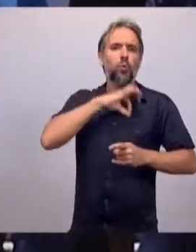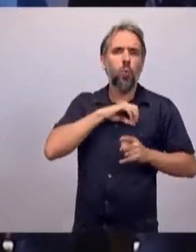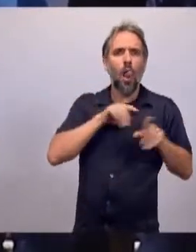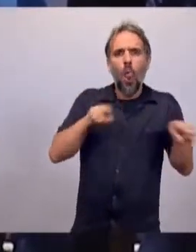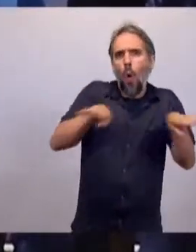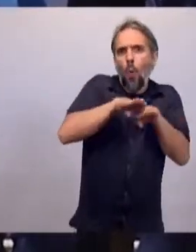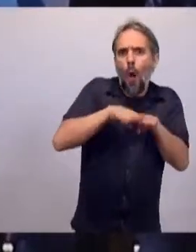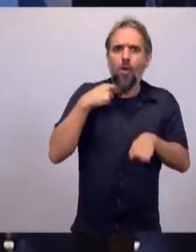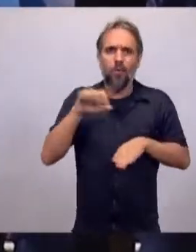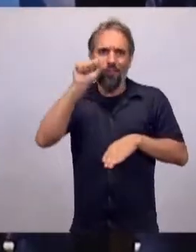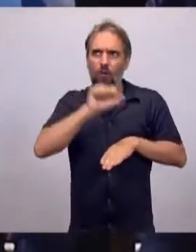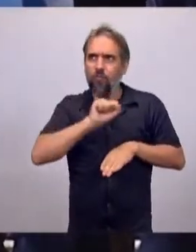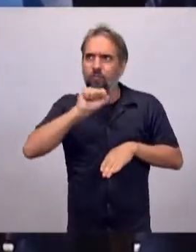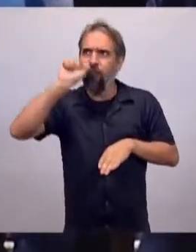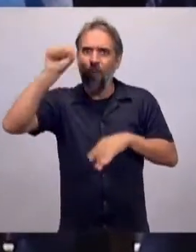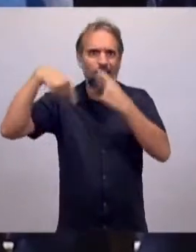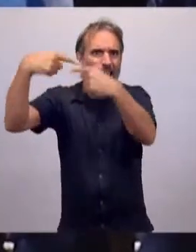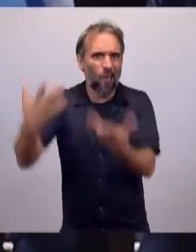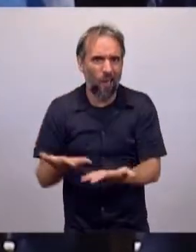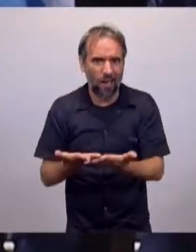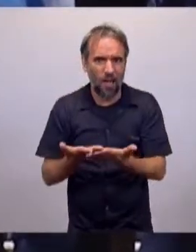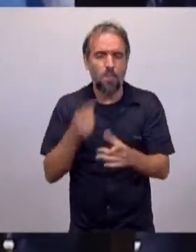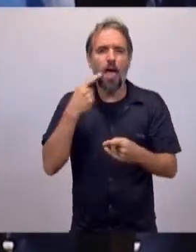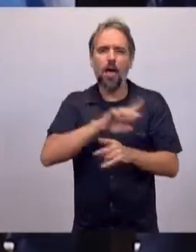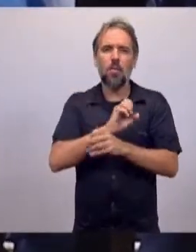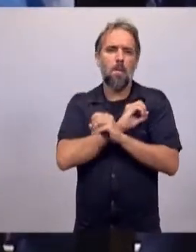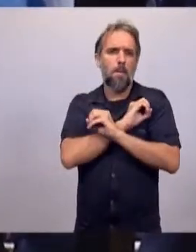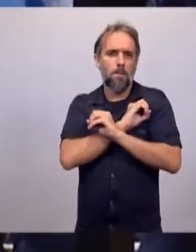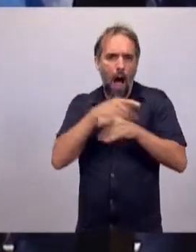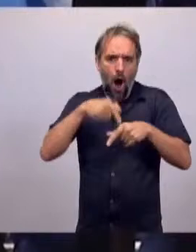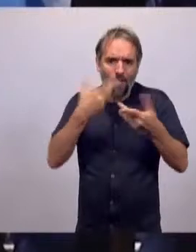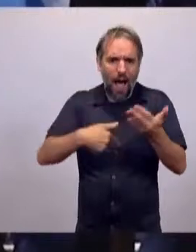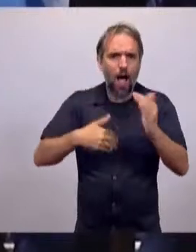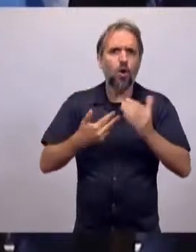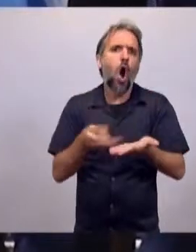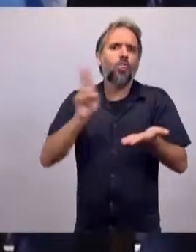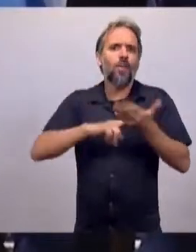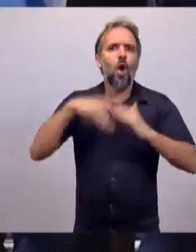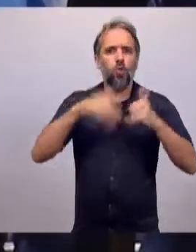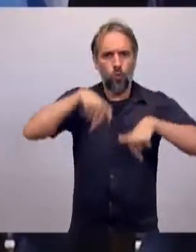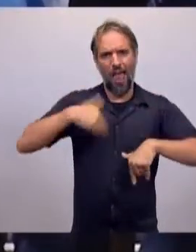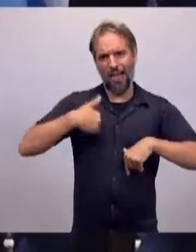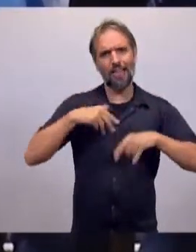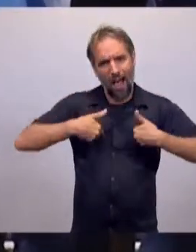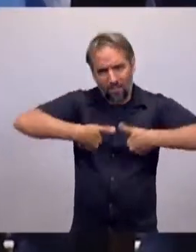lo tanto, este es el último mal trago para comenzar la reconstrucción de Argentina.